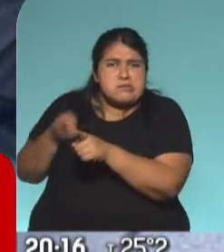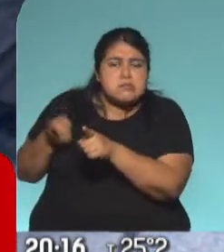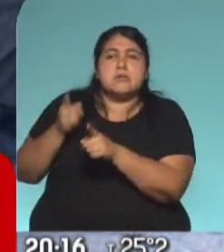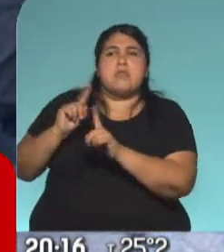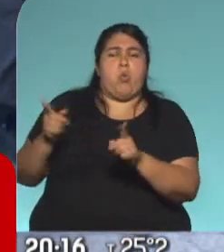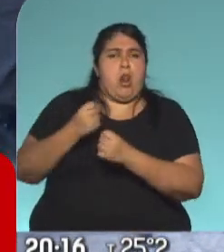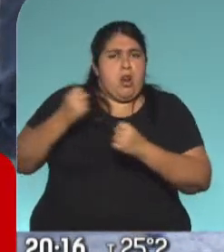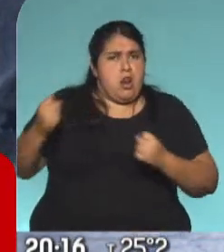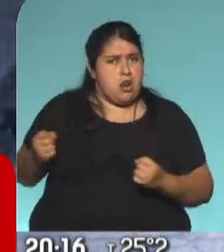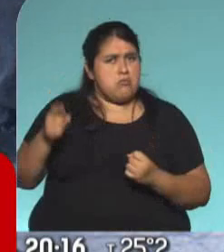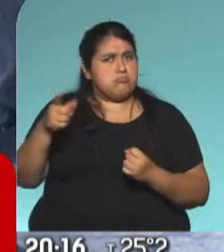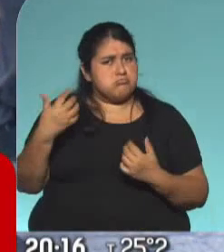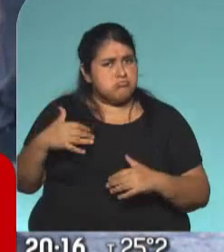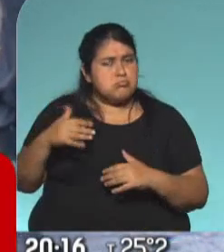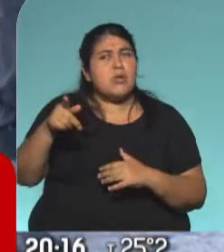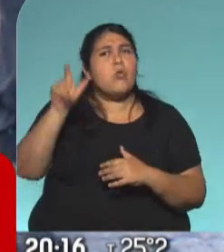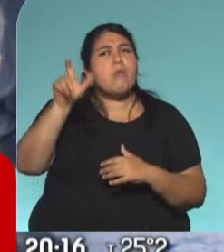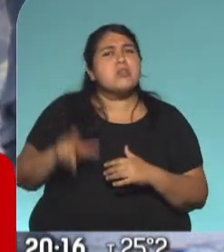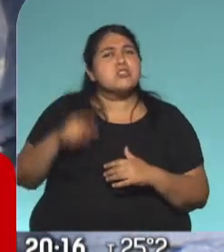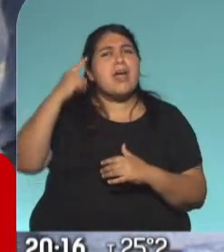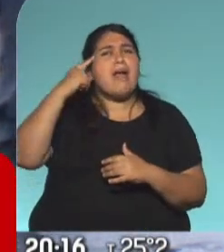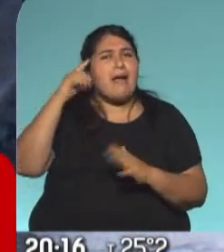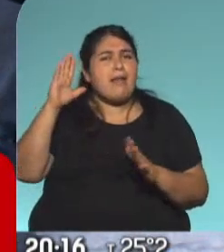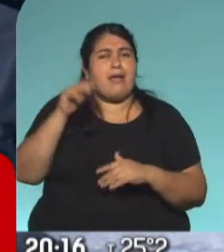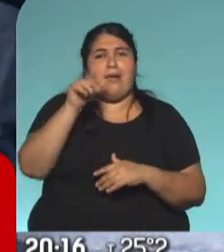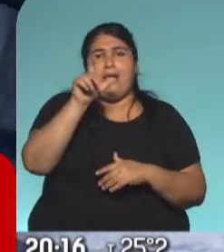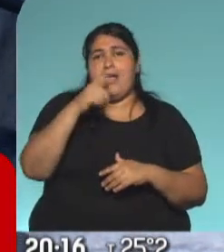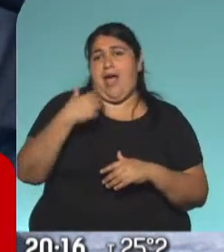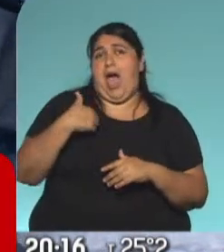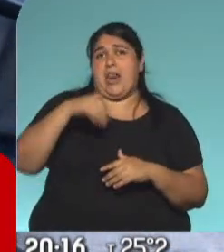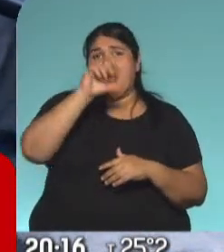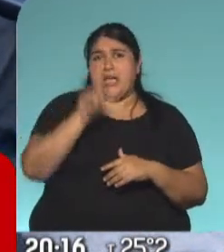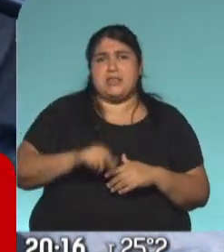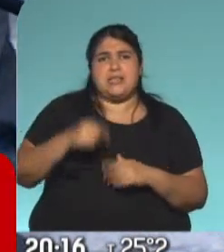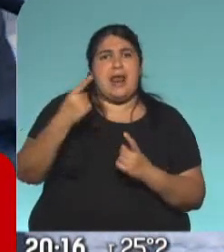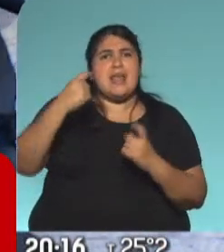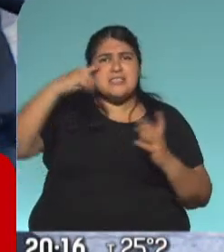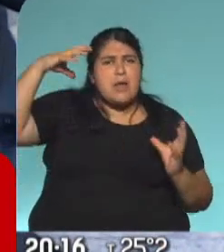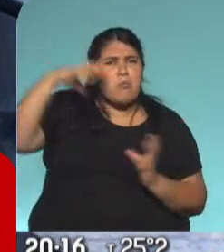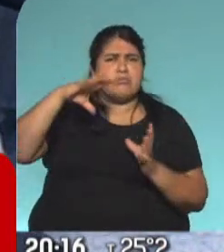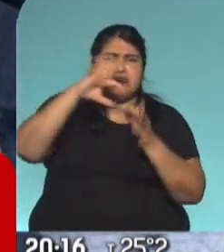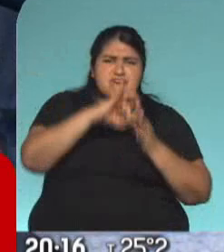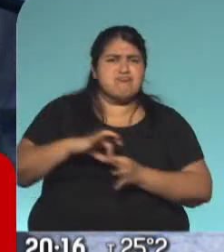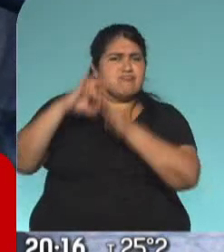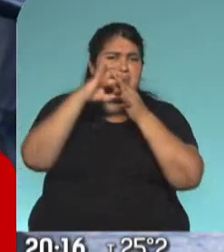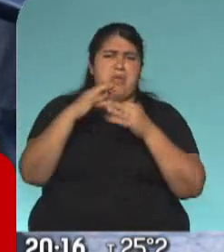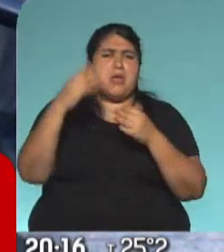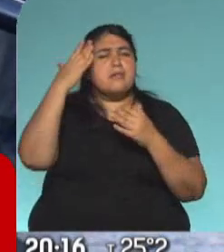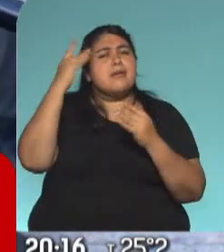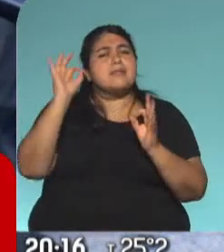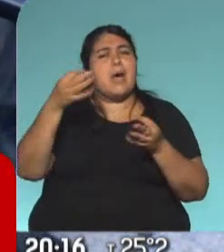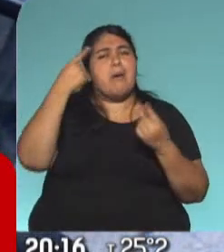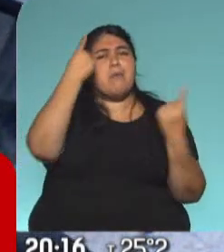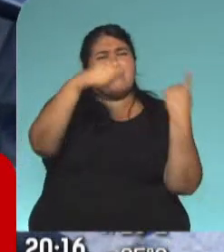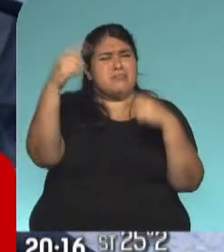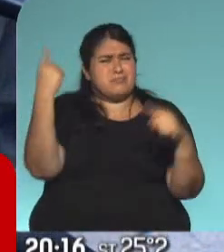Destaco que era una persona que creía que a la Argentina teníamos que juntarnos para sacarla adelante. Más allá de las diferencias, aunque